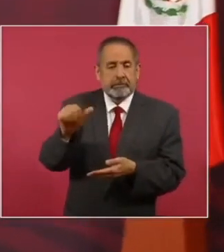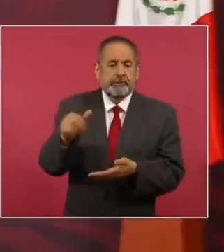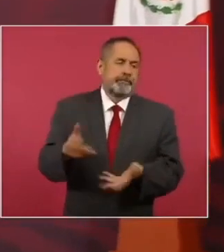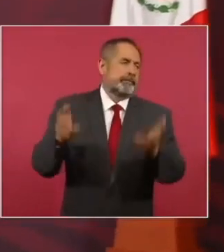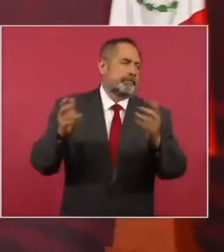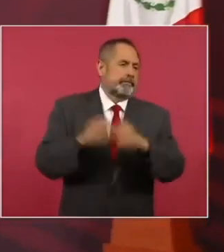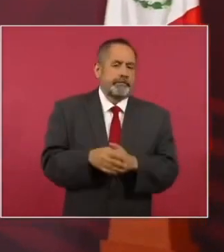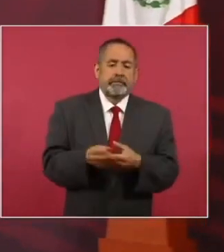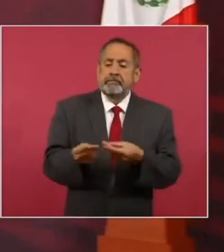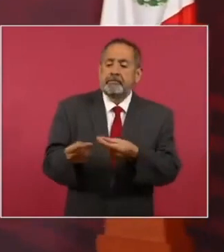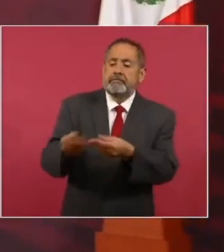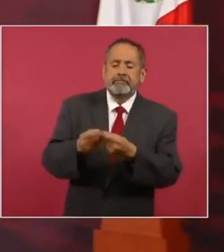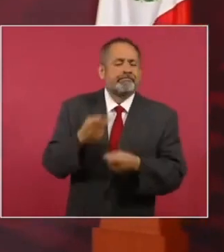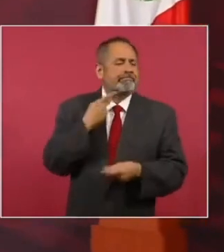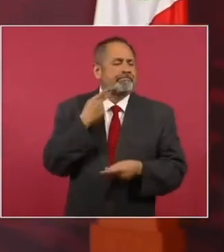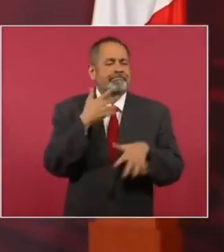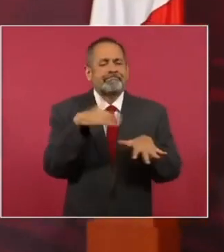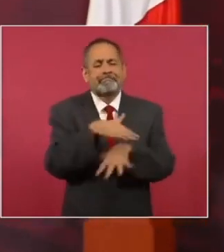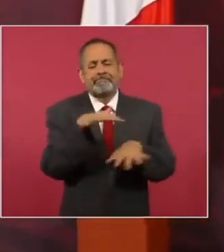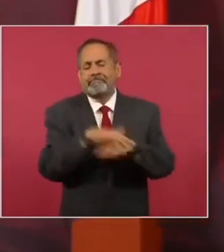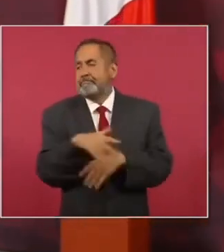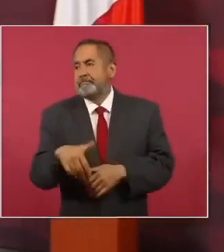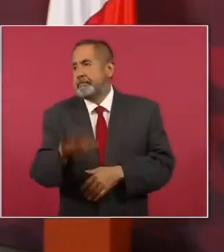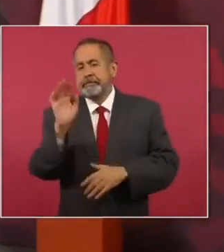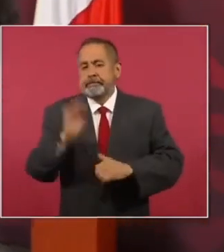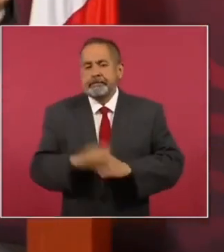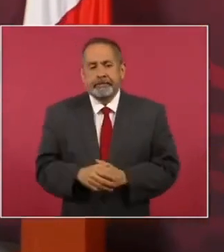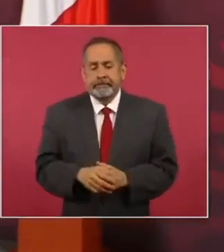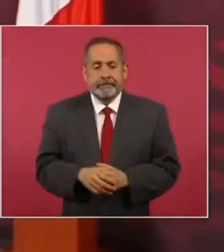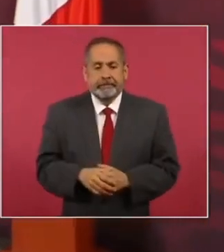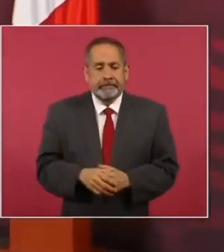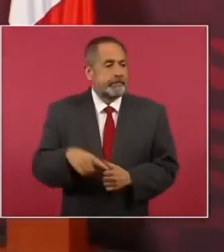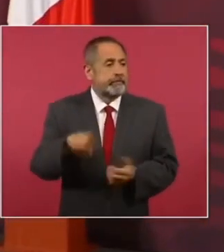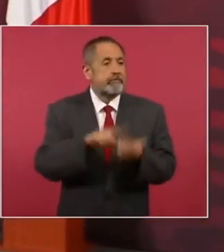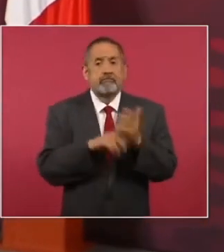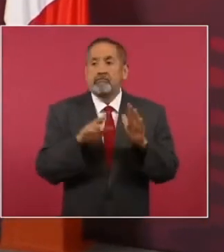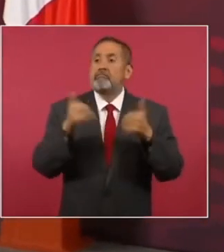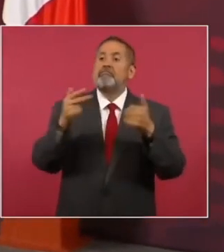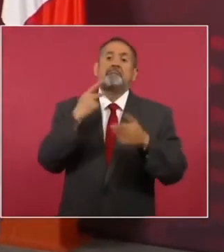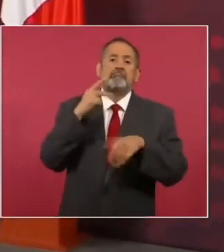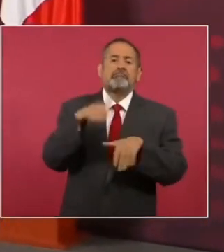en toda su politiquería que aplican